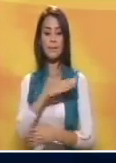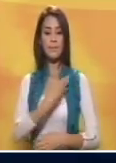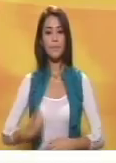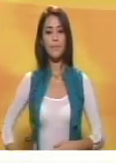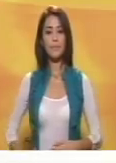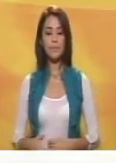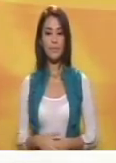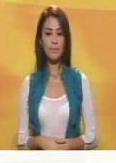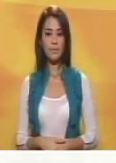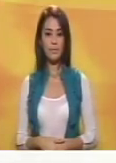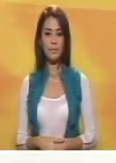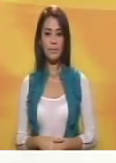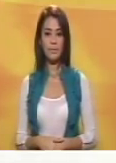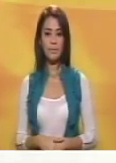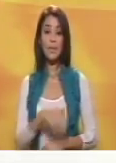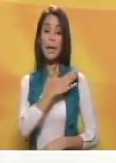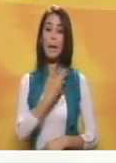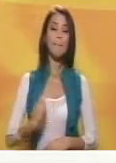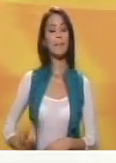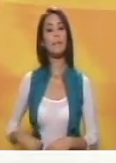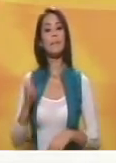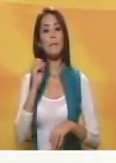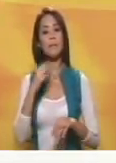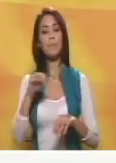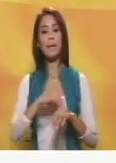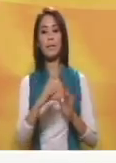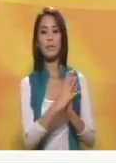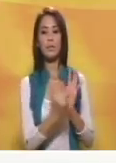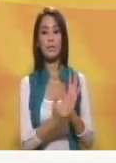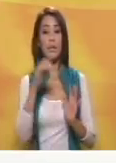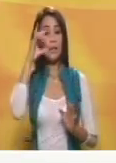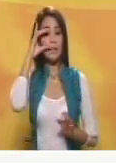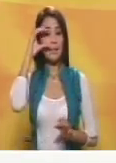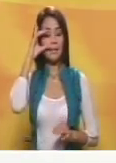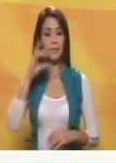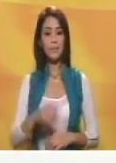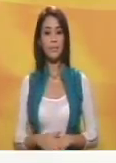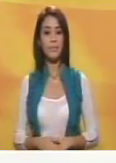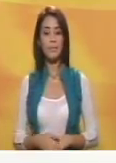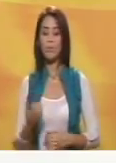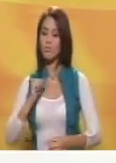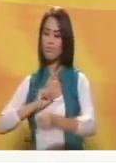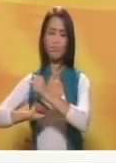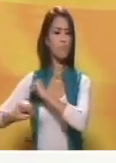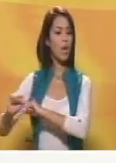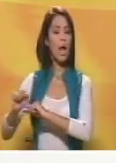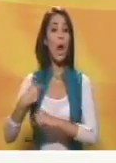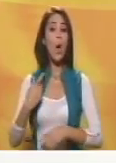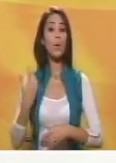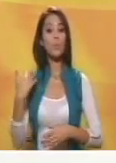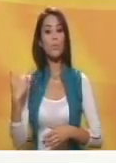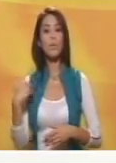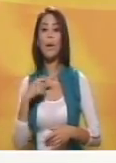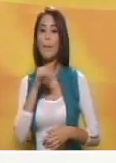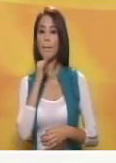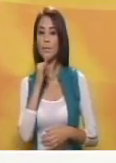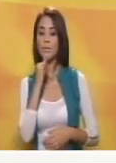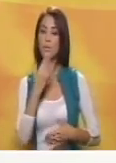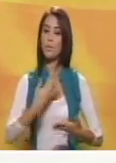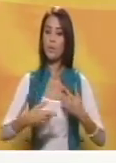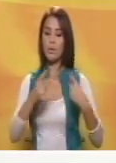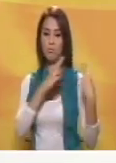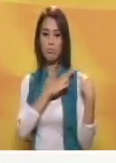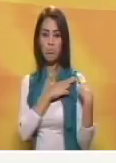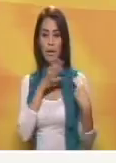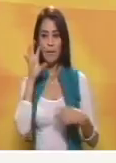presidenciales. La presidenta de la Asamblea Nacional Constituyente, Delcy Rodríguez, rechazó las últimas declaraciones del encargado de negocios de Estados